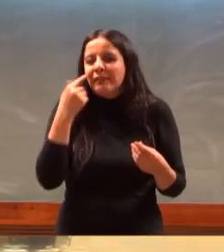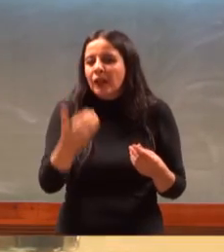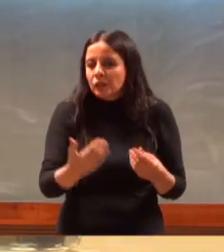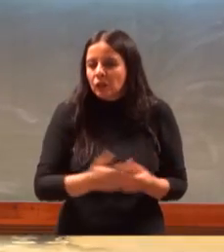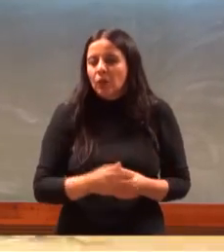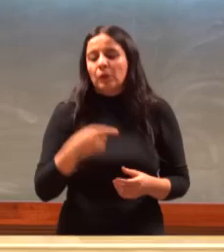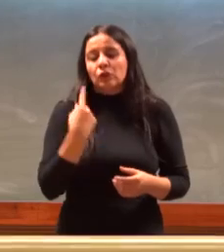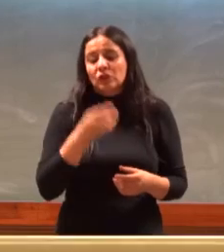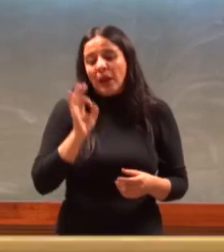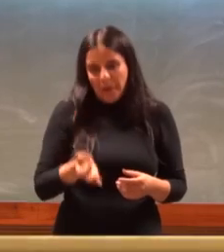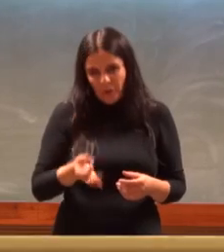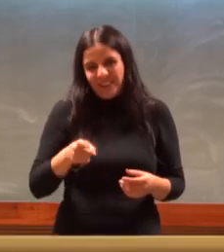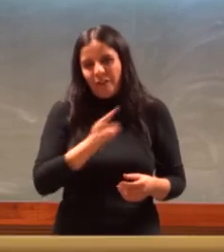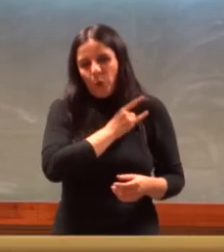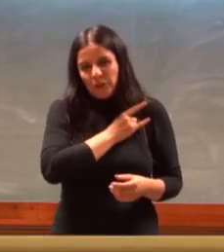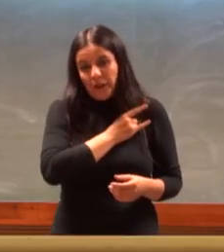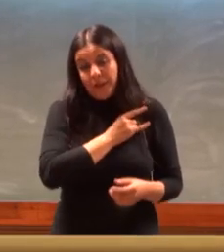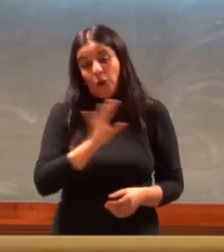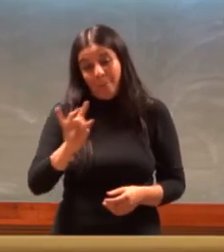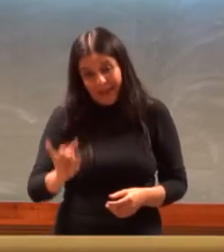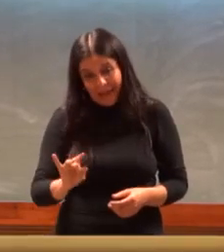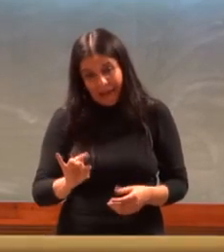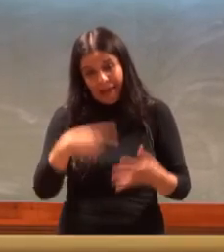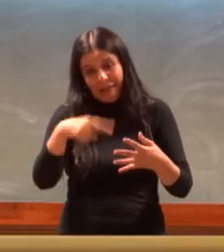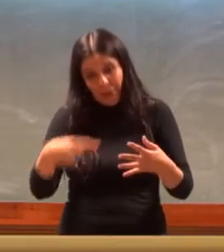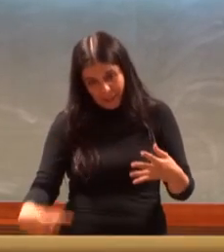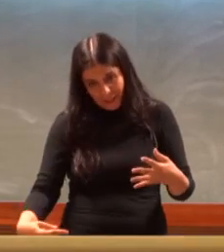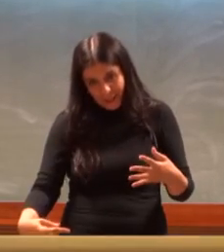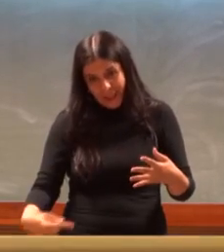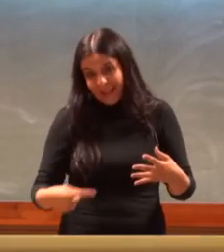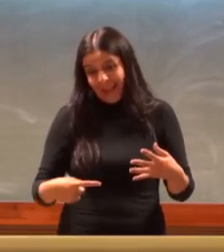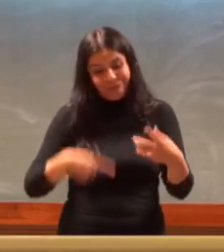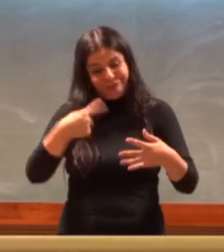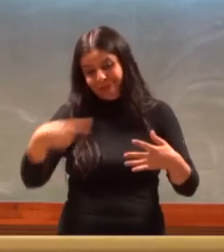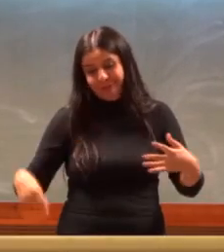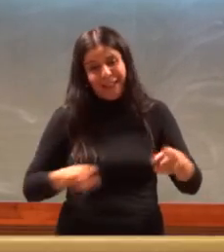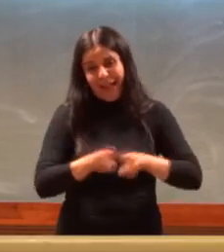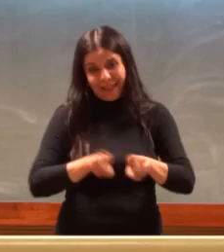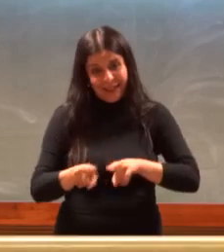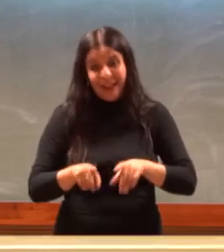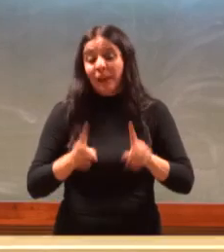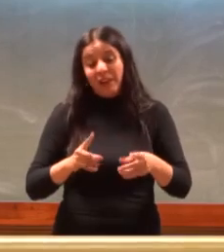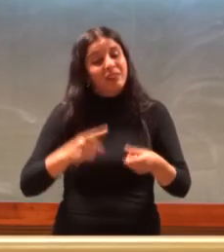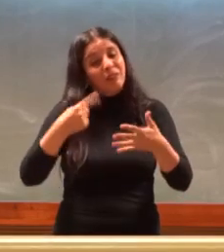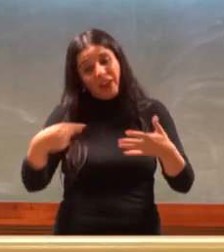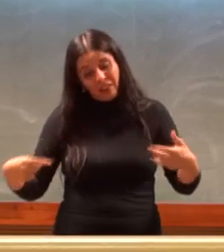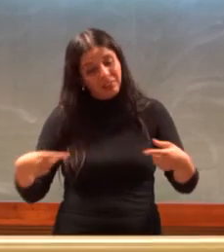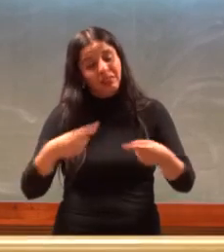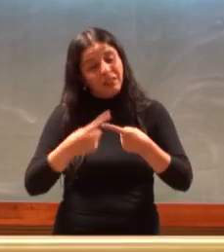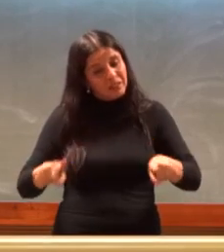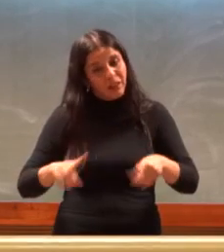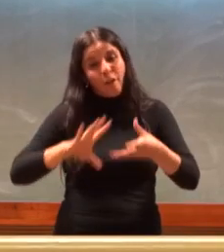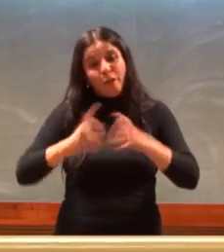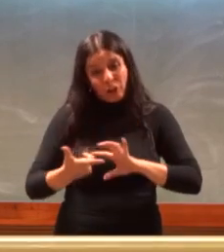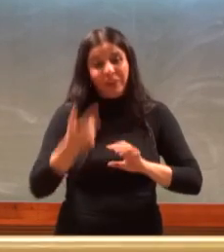es compleja que es diversa que tiene distintos objetos de conocimiento en cada una de las escuelas y carreras también tiene diferentes modalidades de investigación y